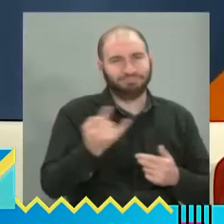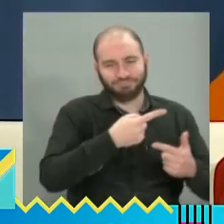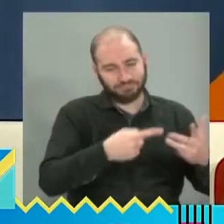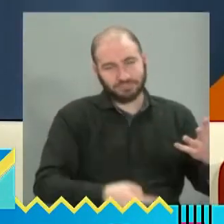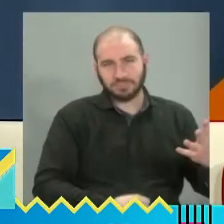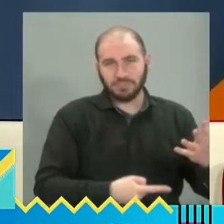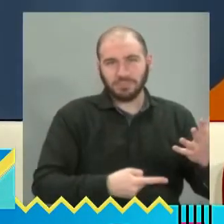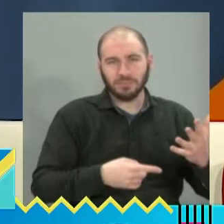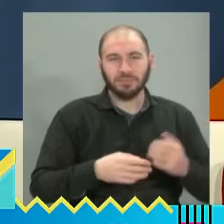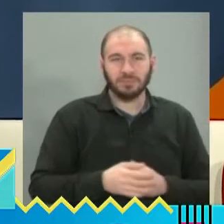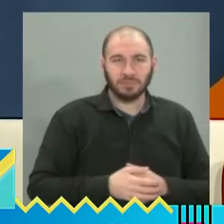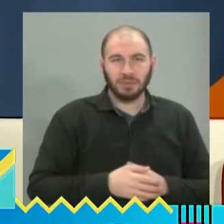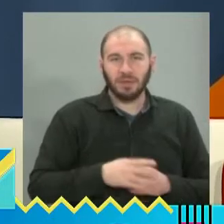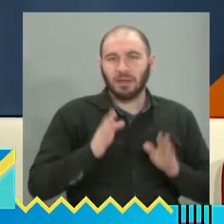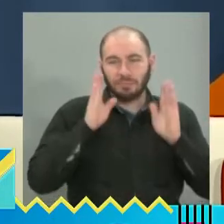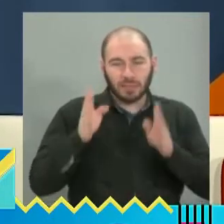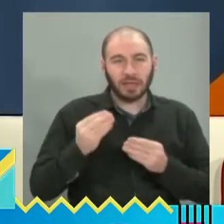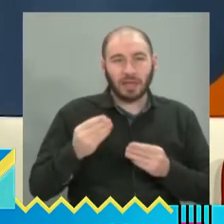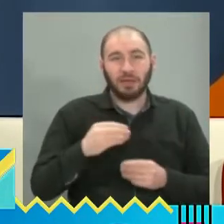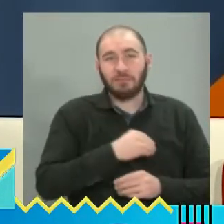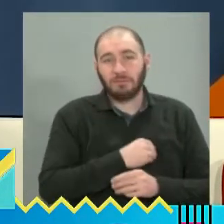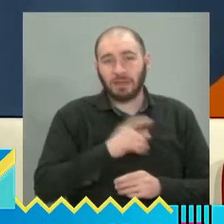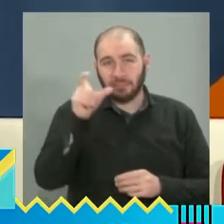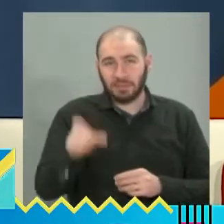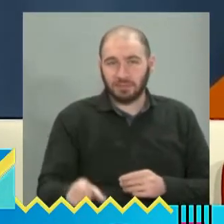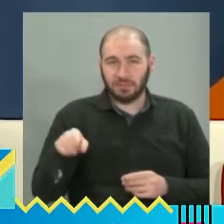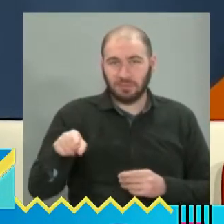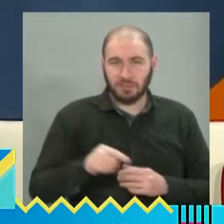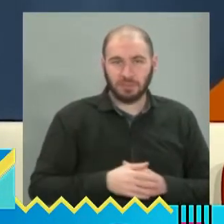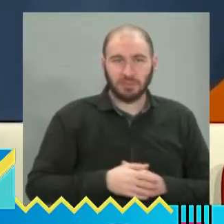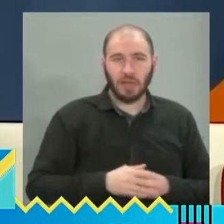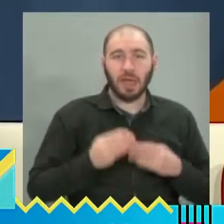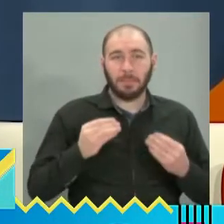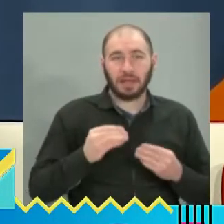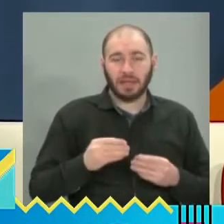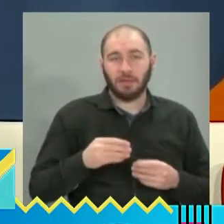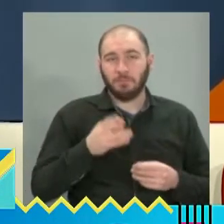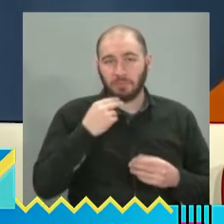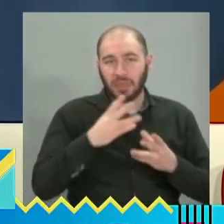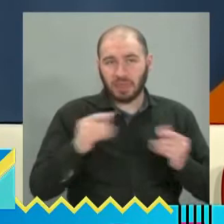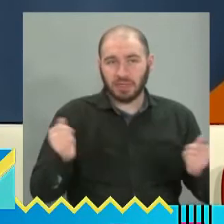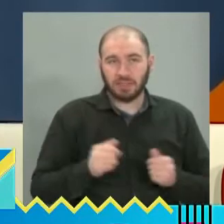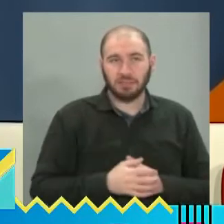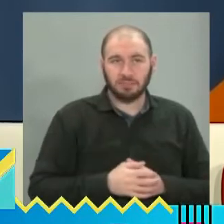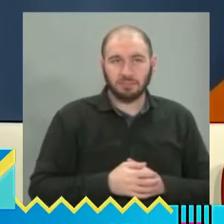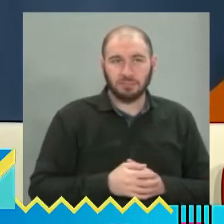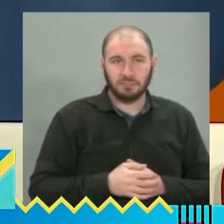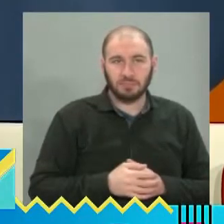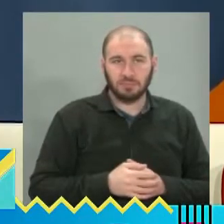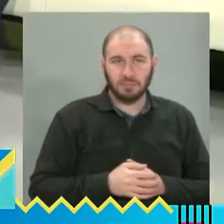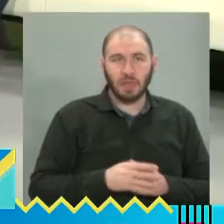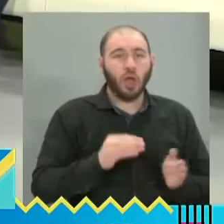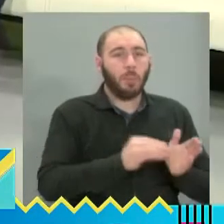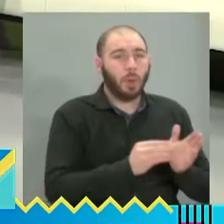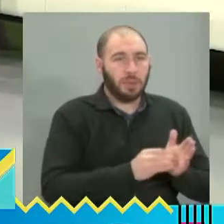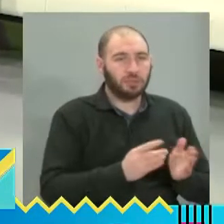eso va dirigido a la fe de la persona para que deje de fumar en un aspecto... En un momento